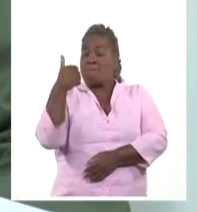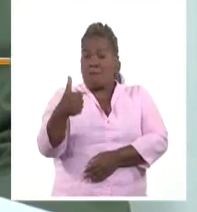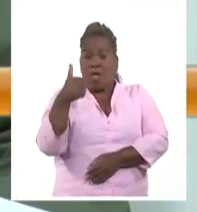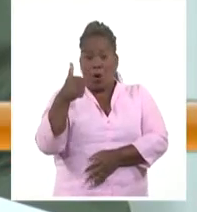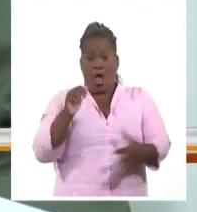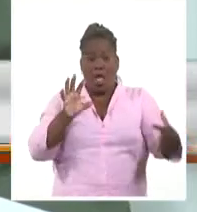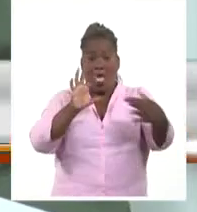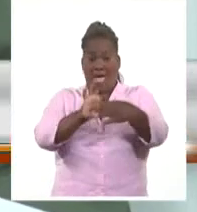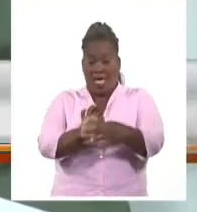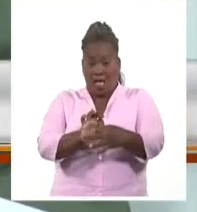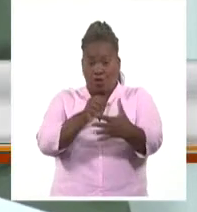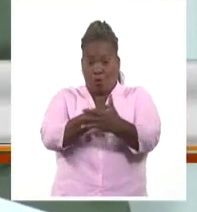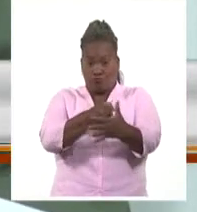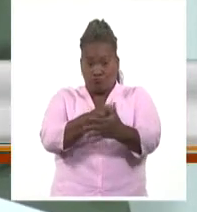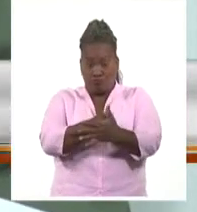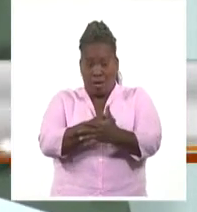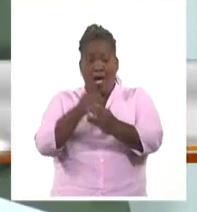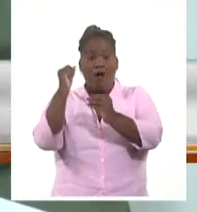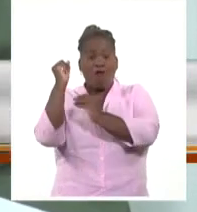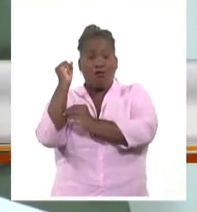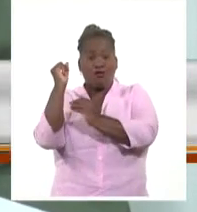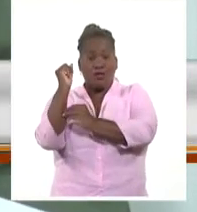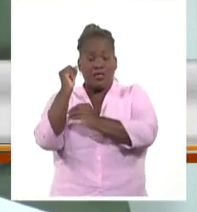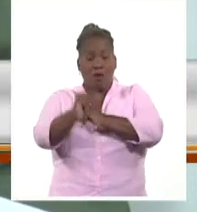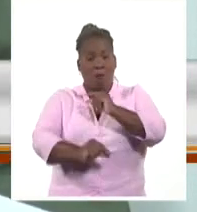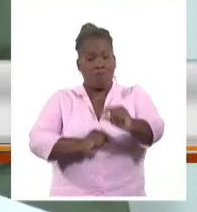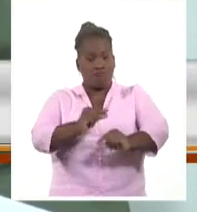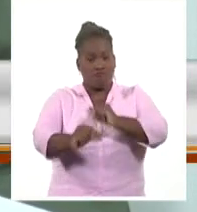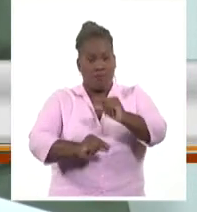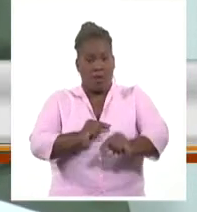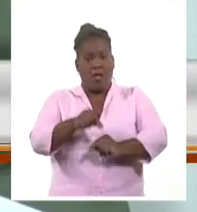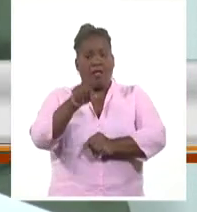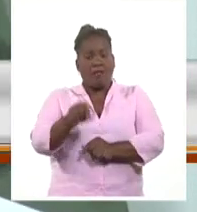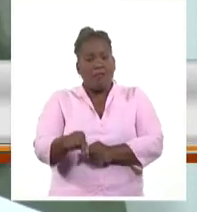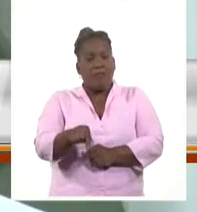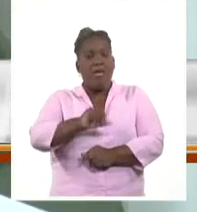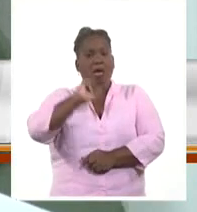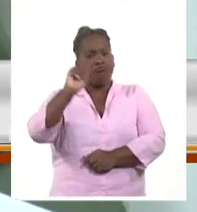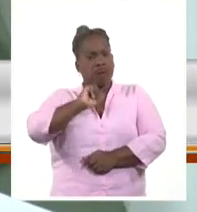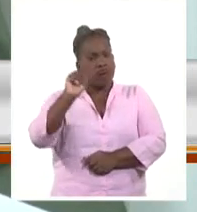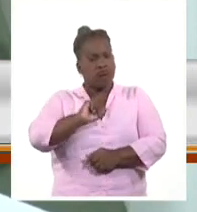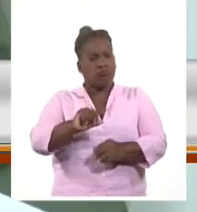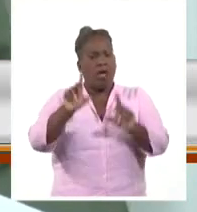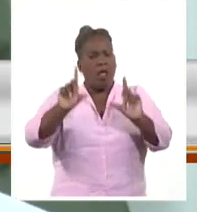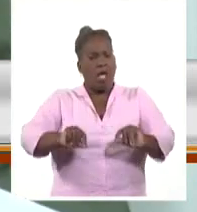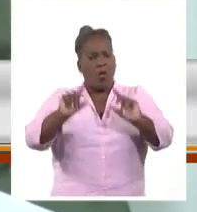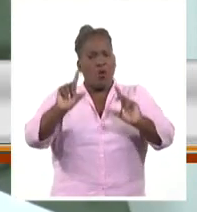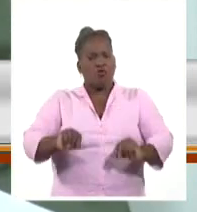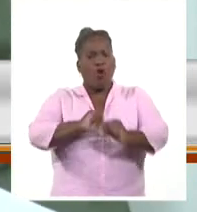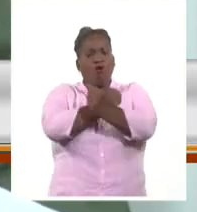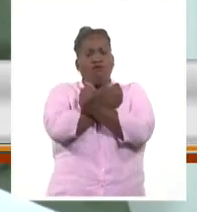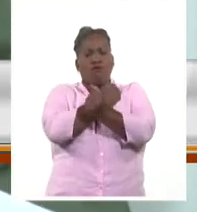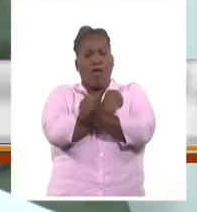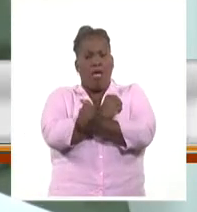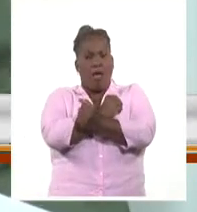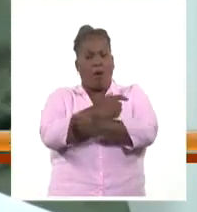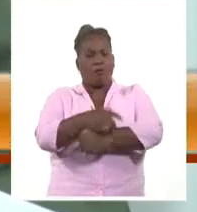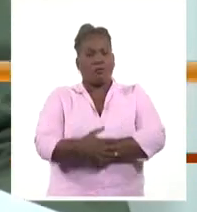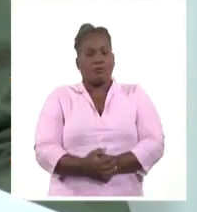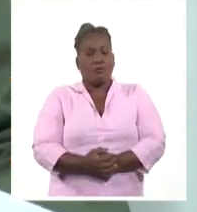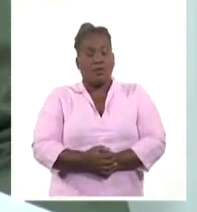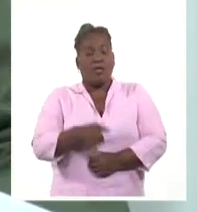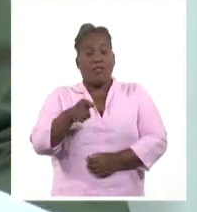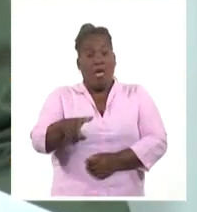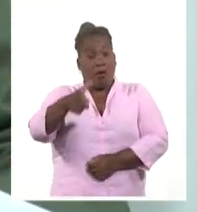gestión, partiendo del fortalecimiento progresivo de las capacidades locales de la reducción de riesgo de desastre, de los sistemas